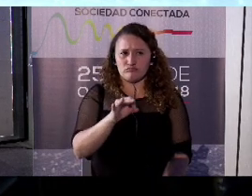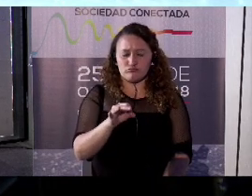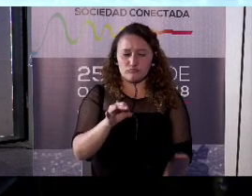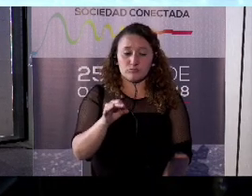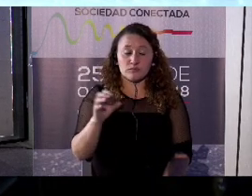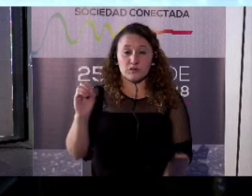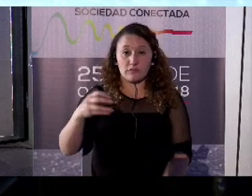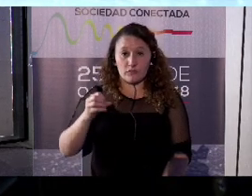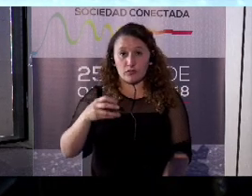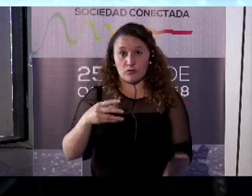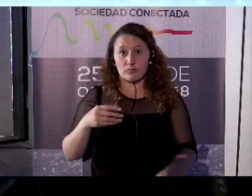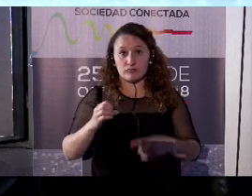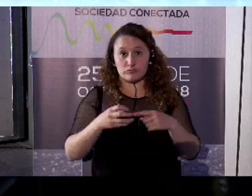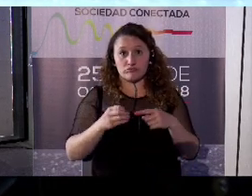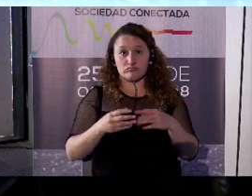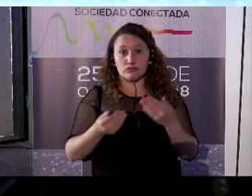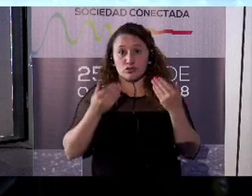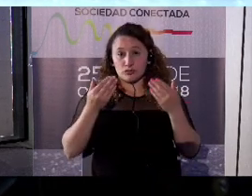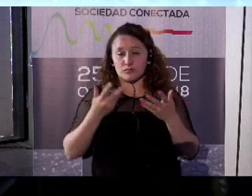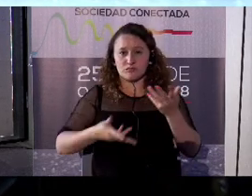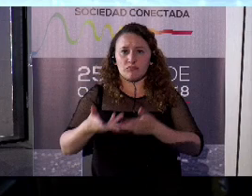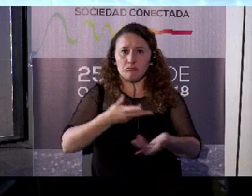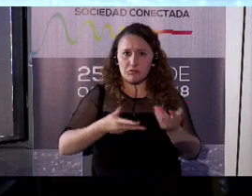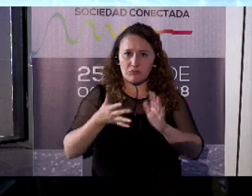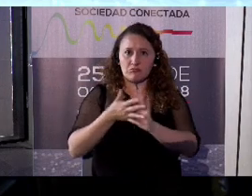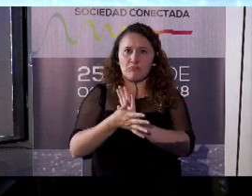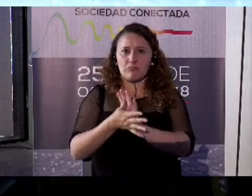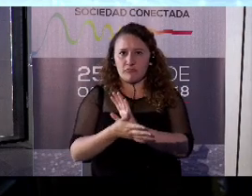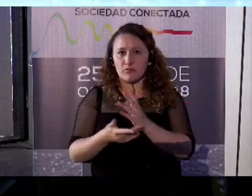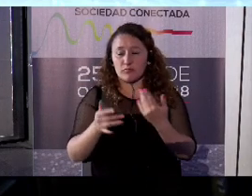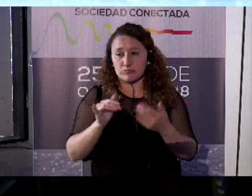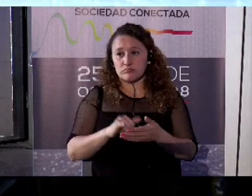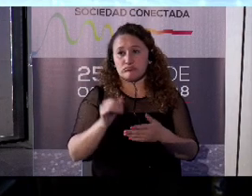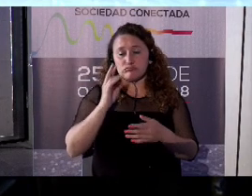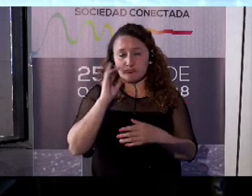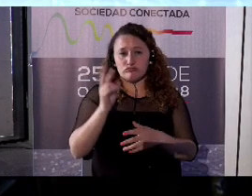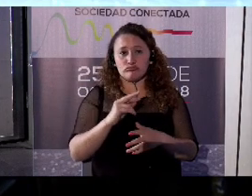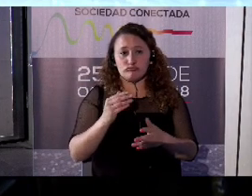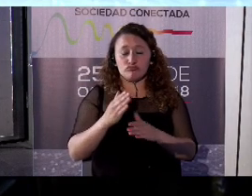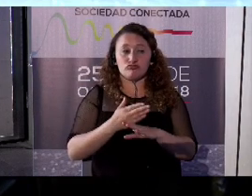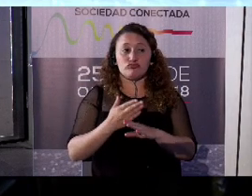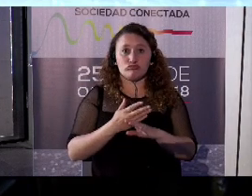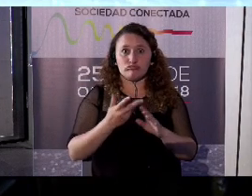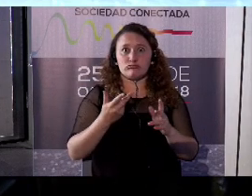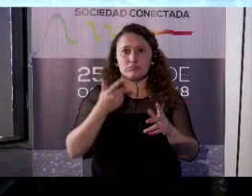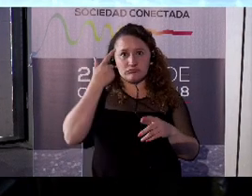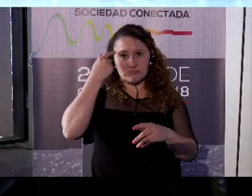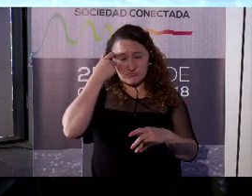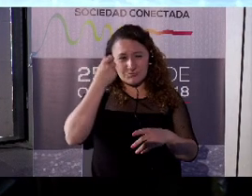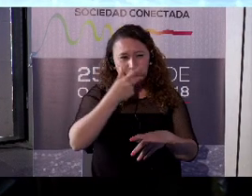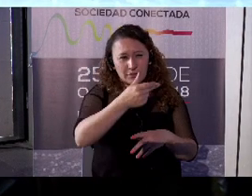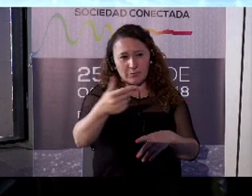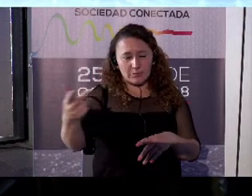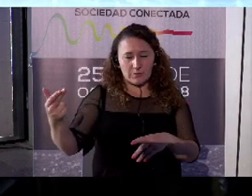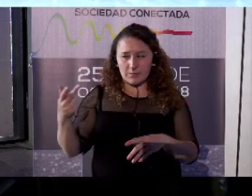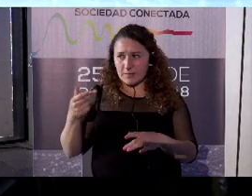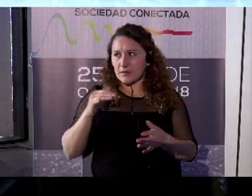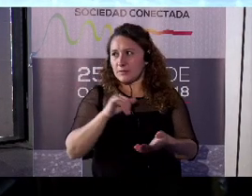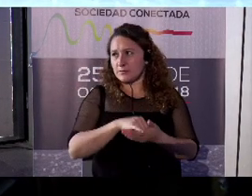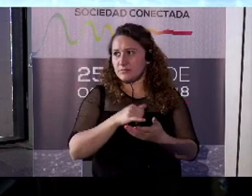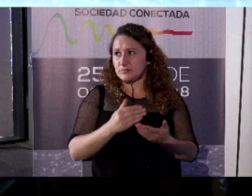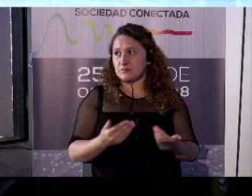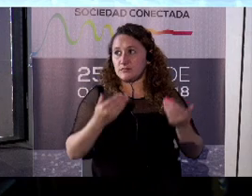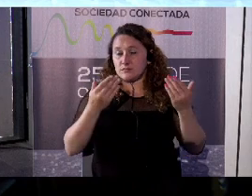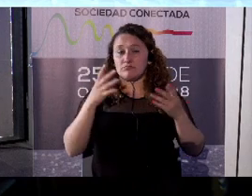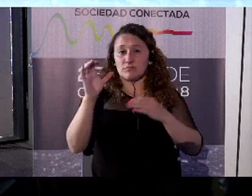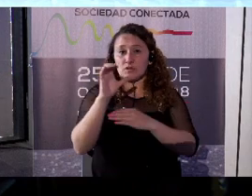de foros para poder intercambiar compartir información porque hemos visto que nuestros problemas y desafíos son muy similares sobre todo por ejemplo